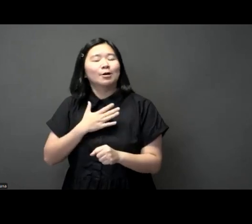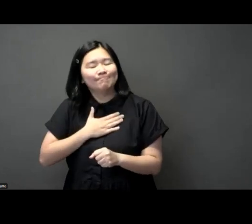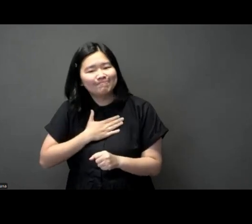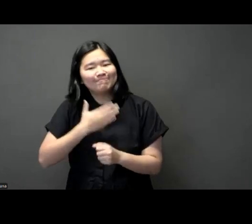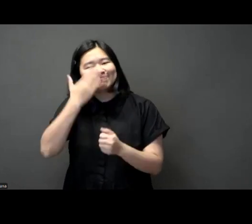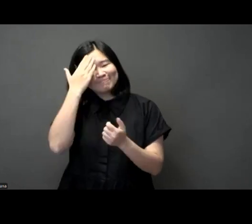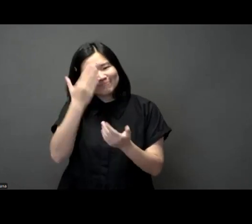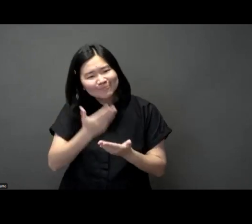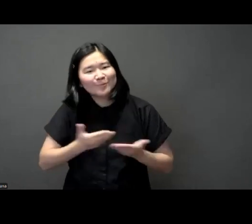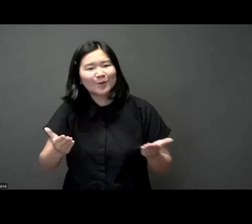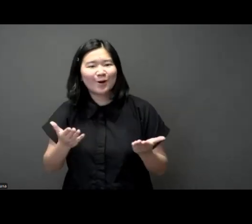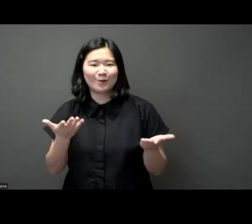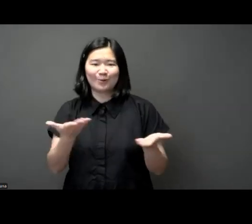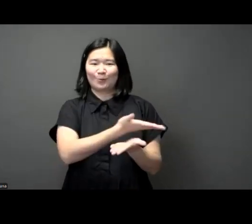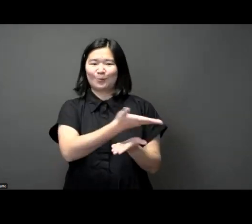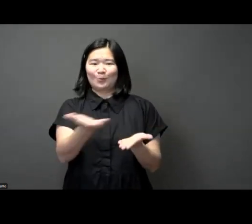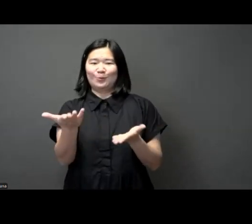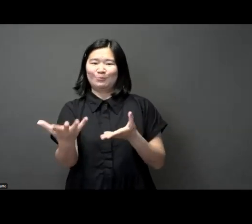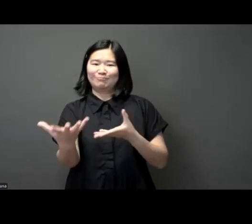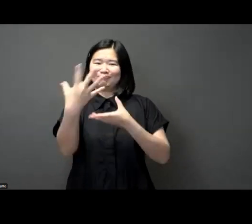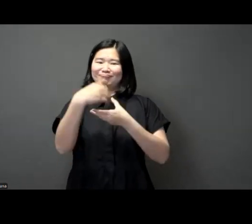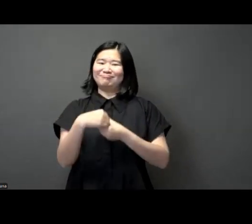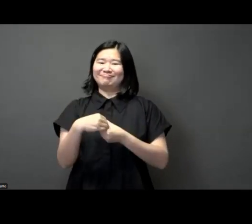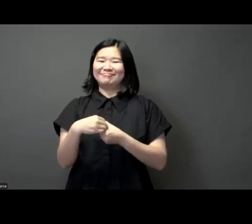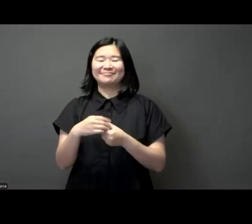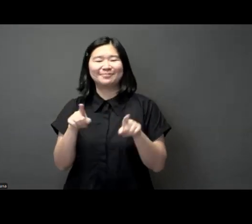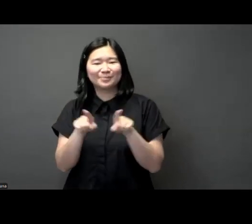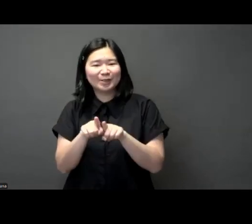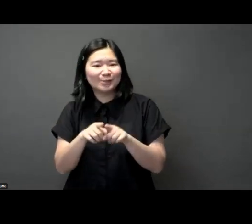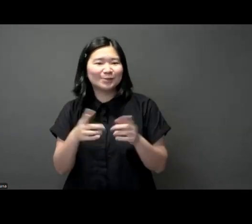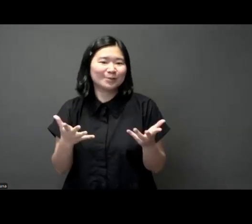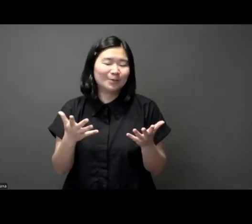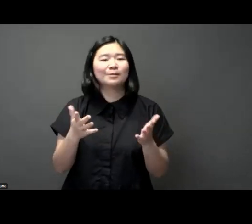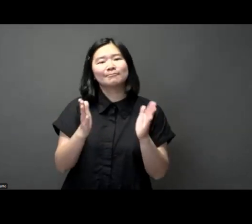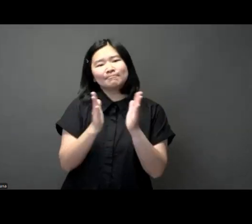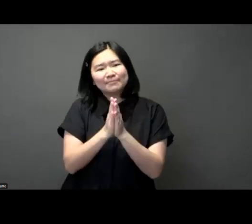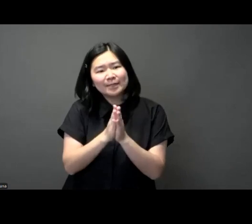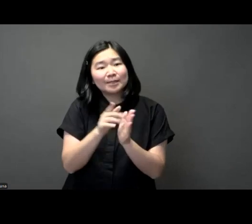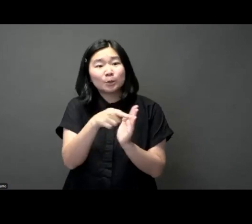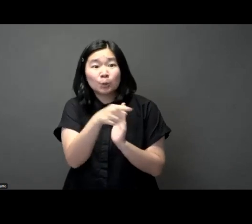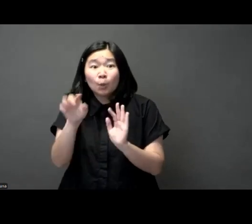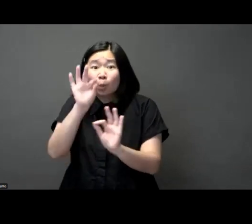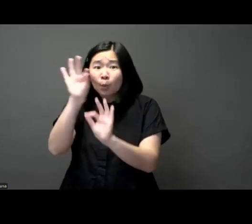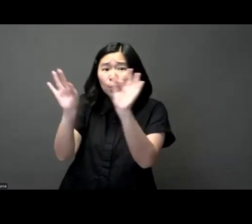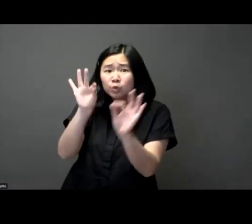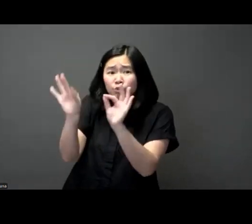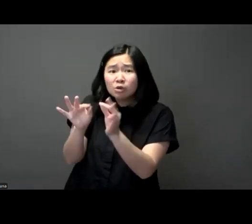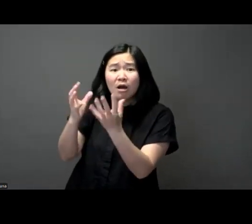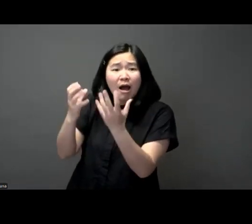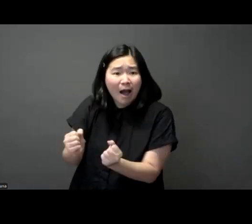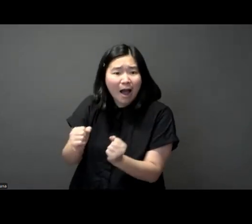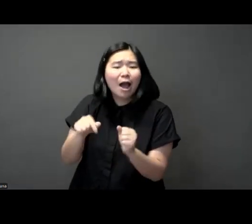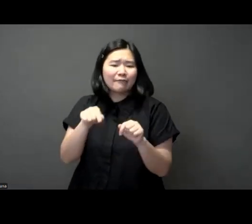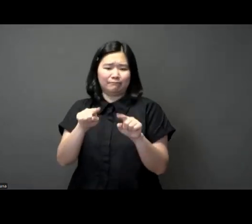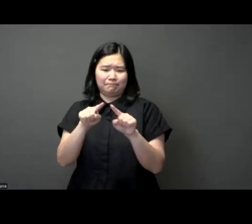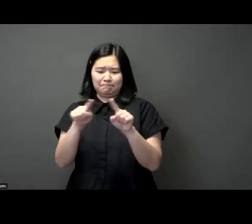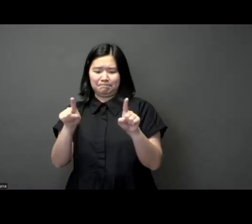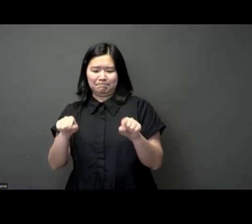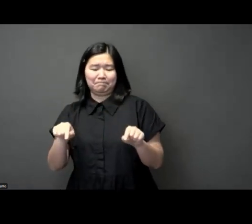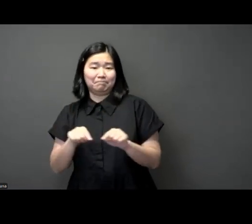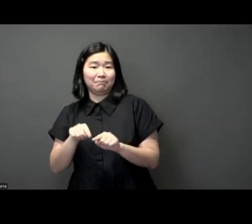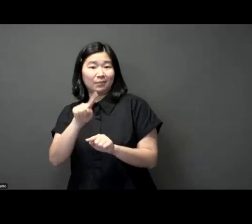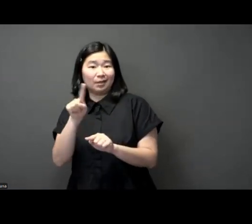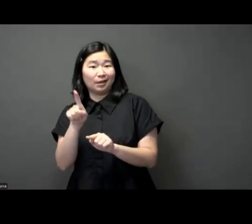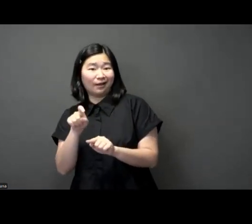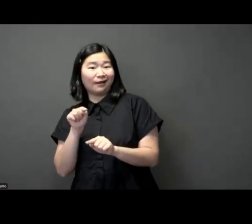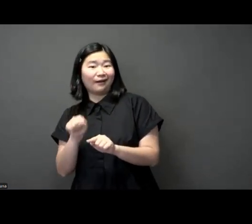pueden speakers using the presentar todas Zoom sus Q&A preguntas para los feature. ponentes Feel free to add utilizando your la ventana de questions preguntas y throughout the respuestas. session. Por favor, There's no agreguen need las to wait preguntas durante until toda the la end sesión. session No and